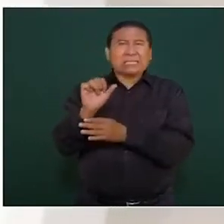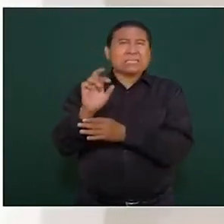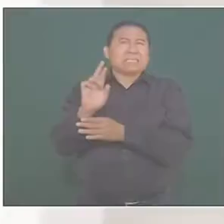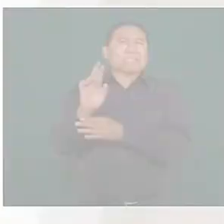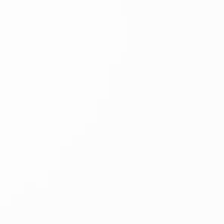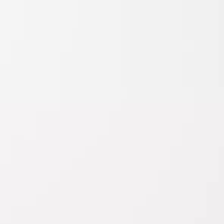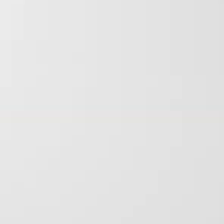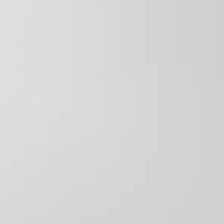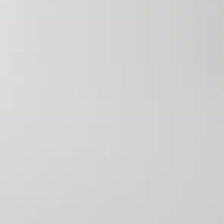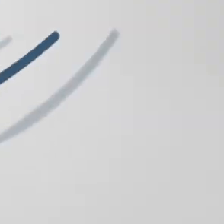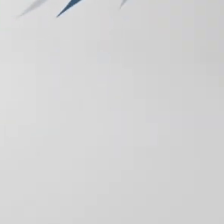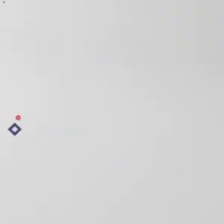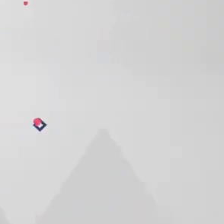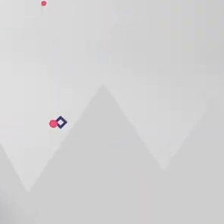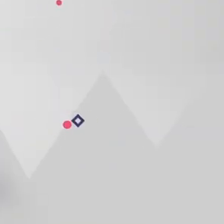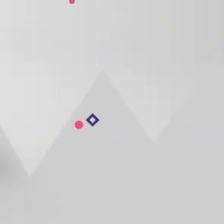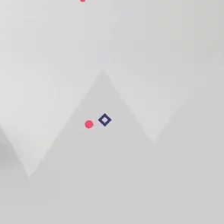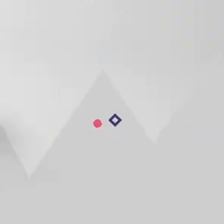llegar